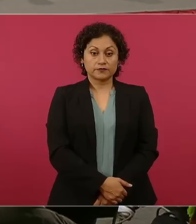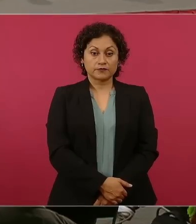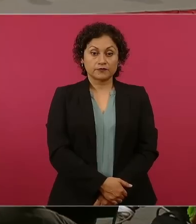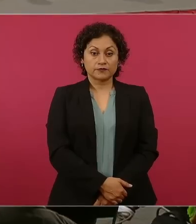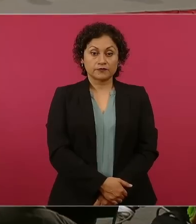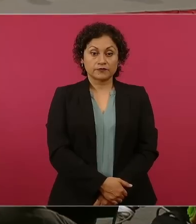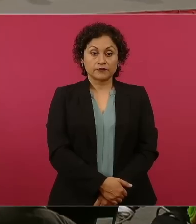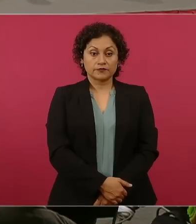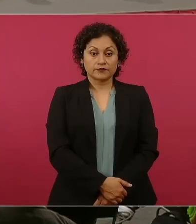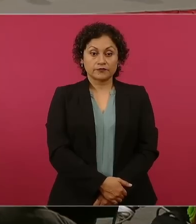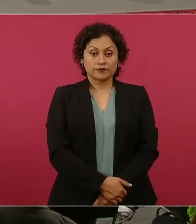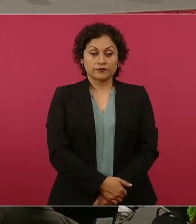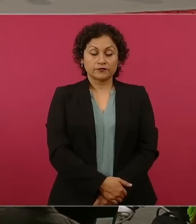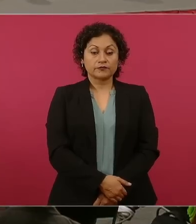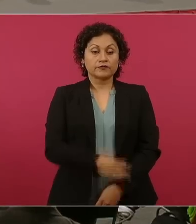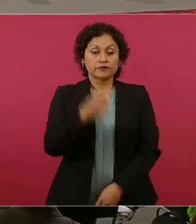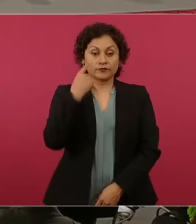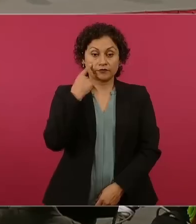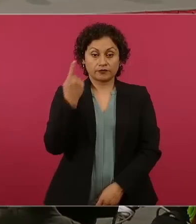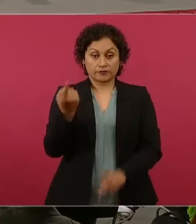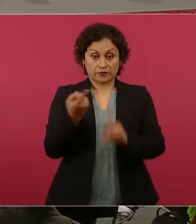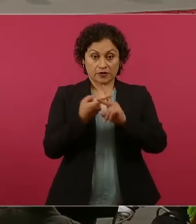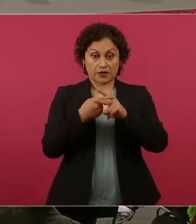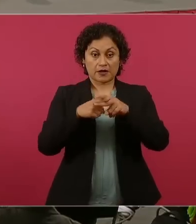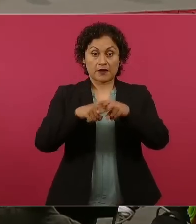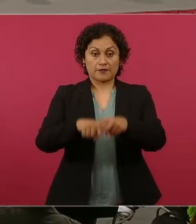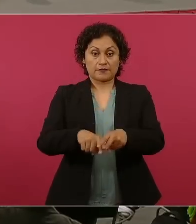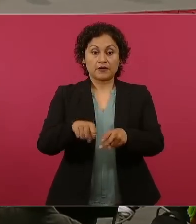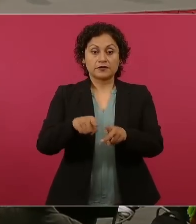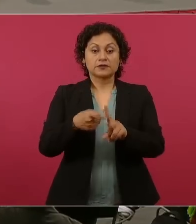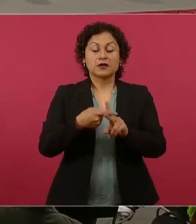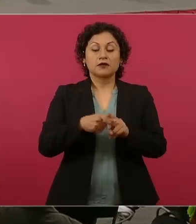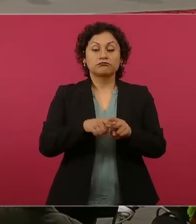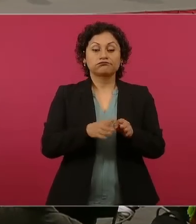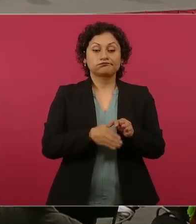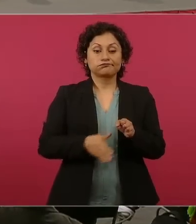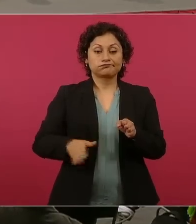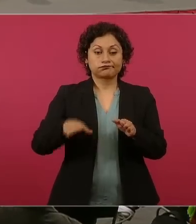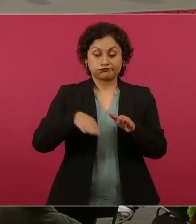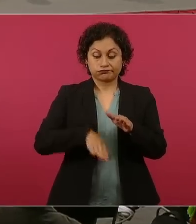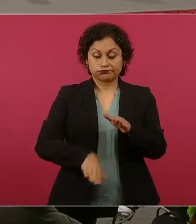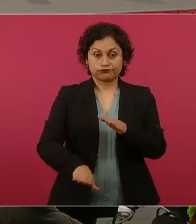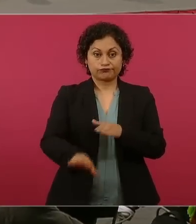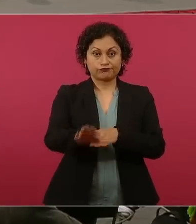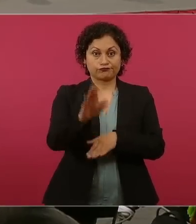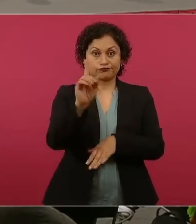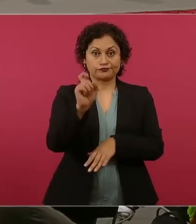Aquí inicia el abastecimiento del canal principal, aquí lo vemos, apreciamos aquí abajo.